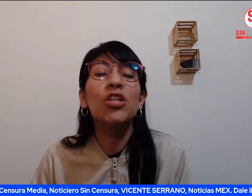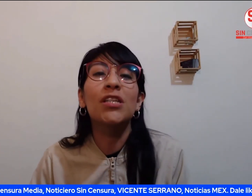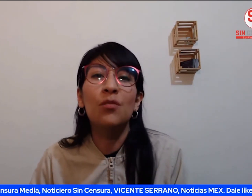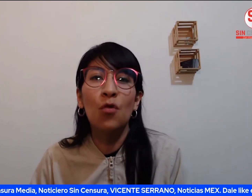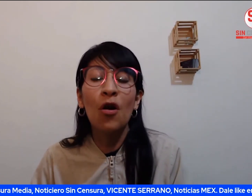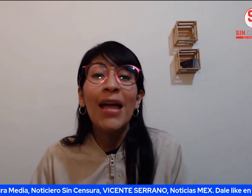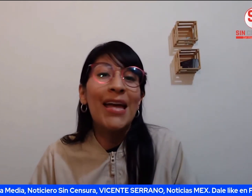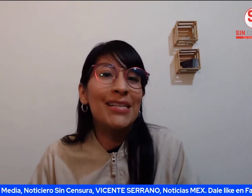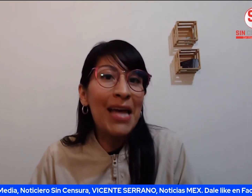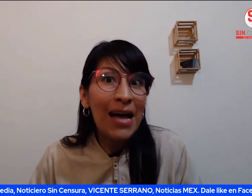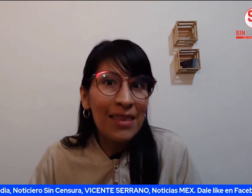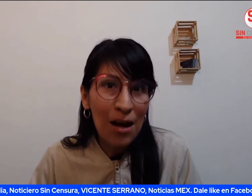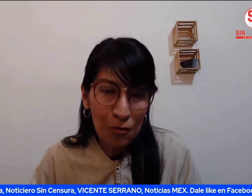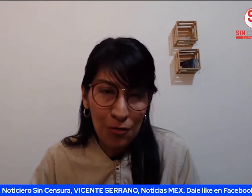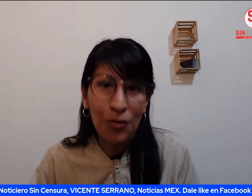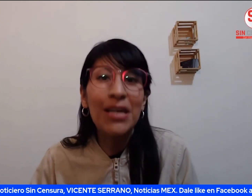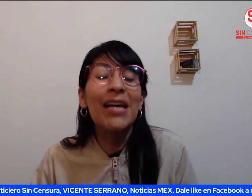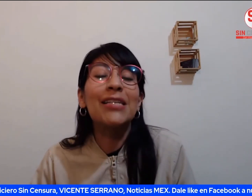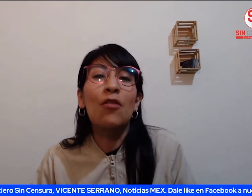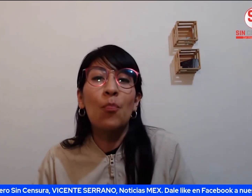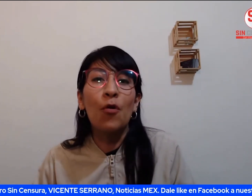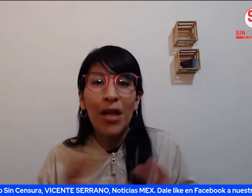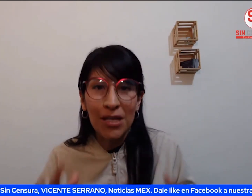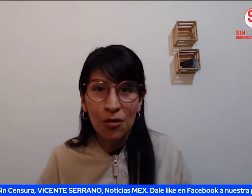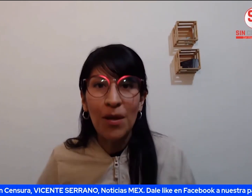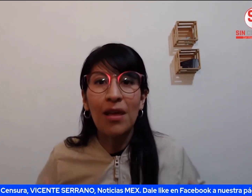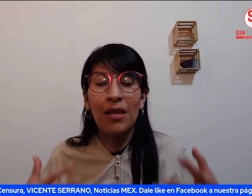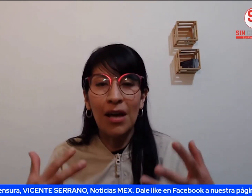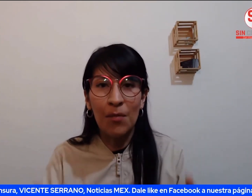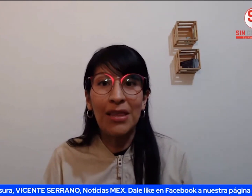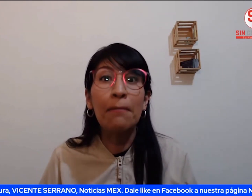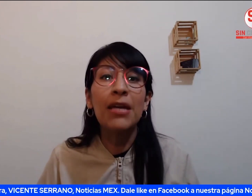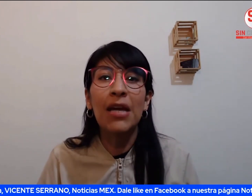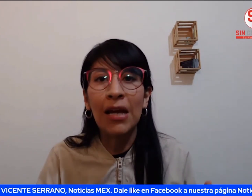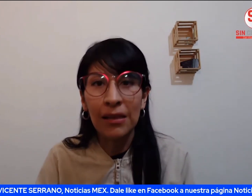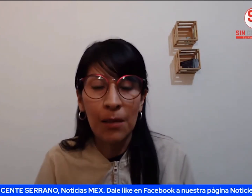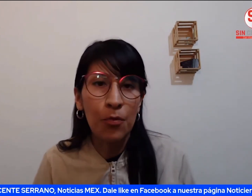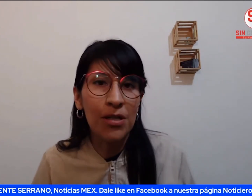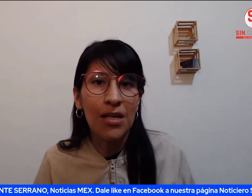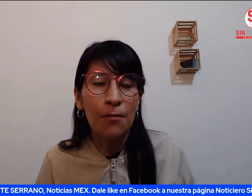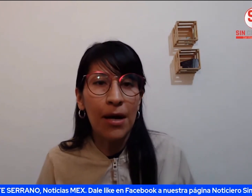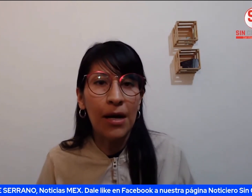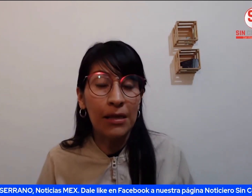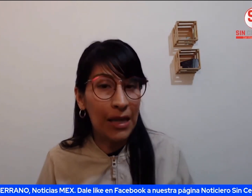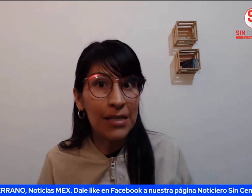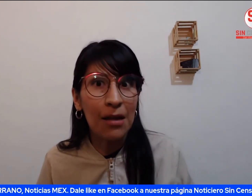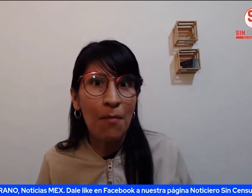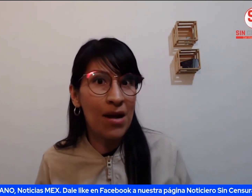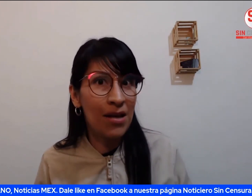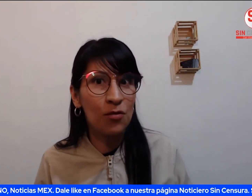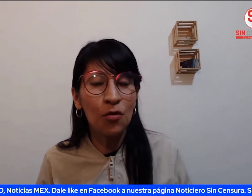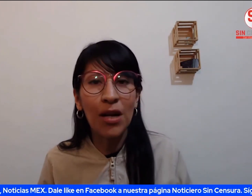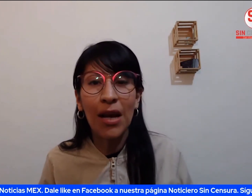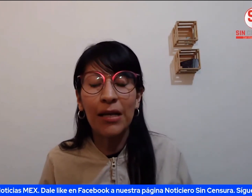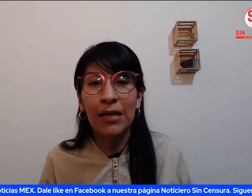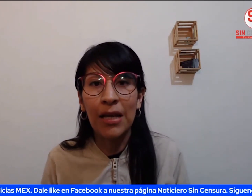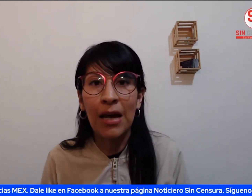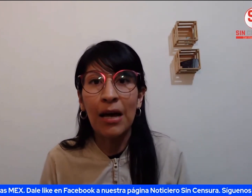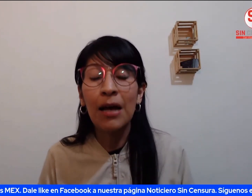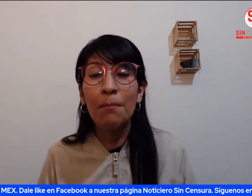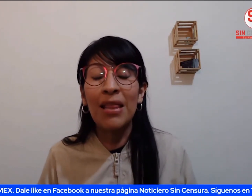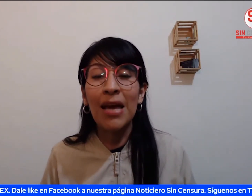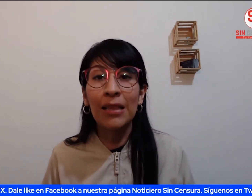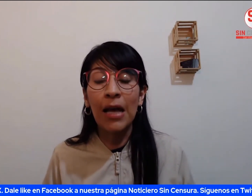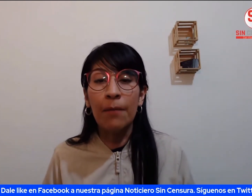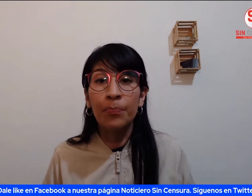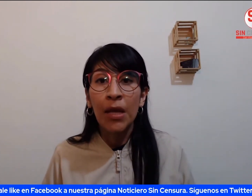hecho muchísimo escándalo, ¿no? Y que ha estado por eso mediáticamente vigente, pues ya lleva 3 semanas, ¿no? En la